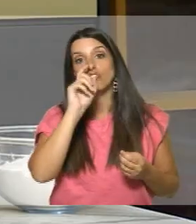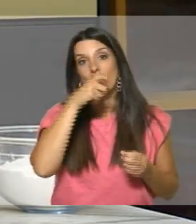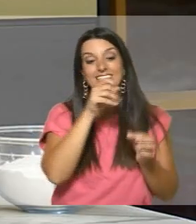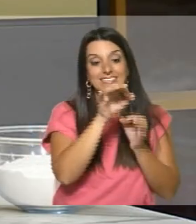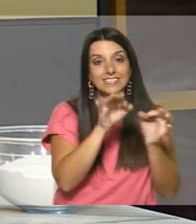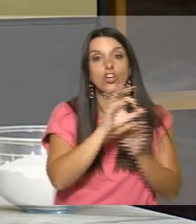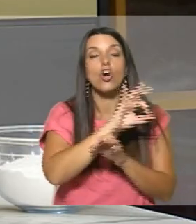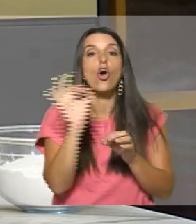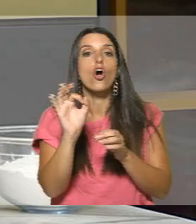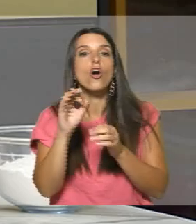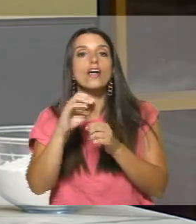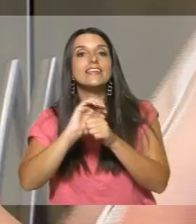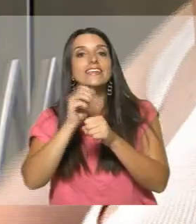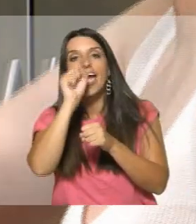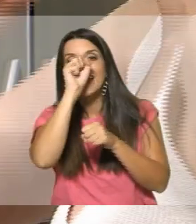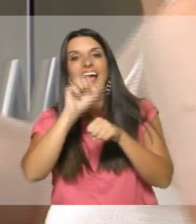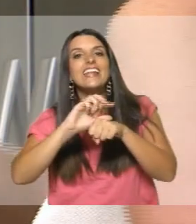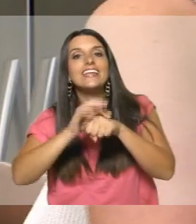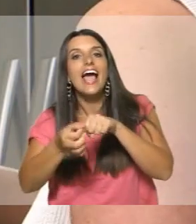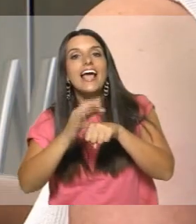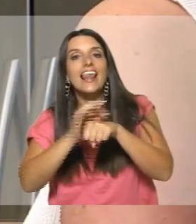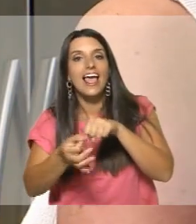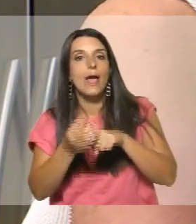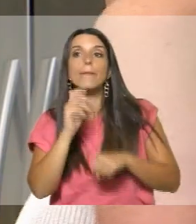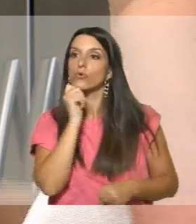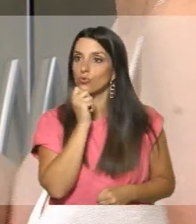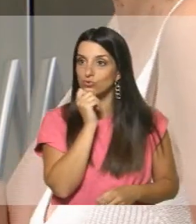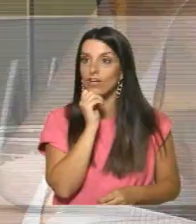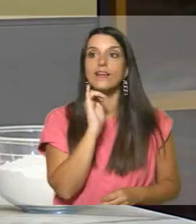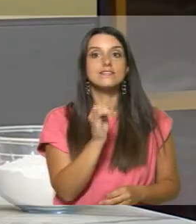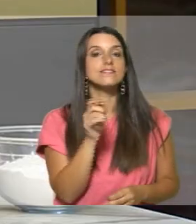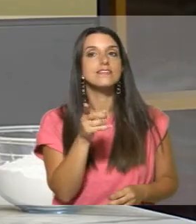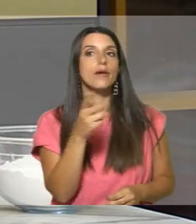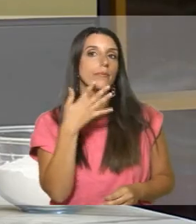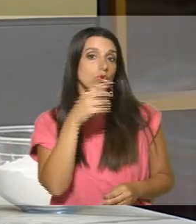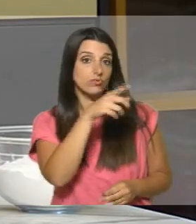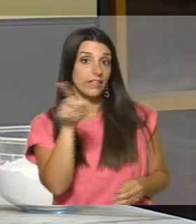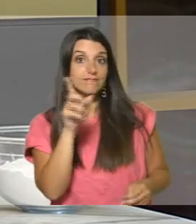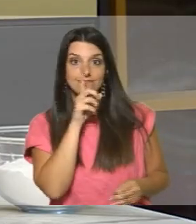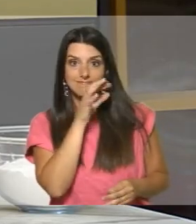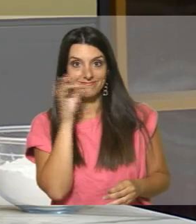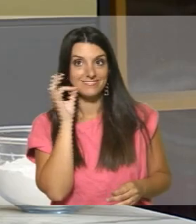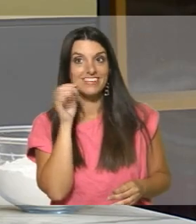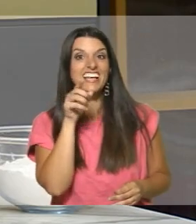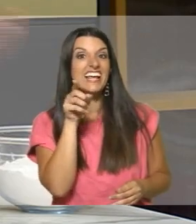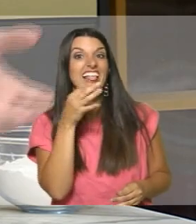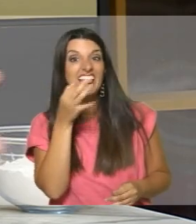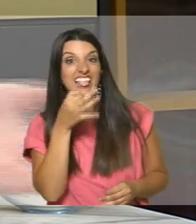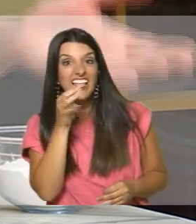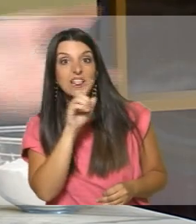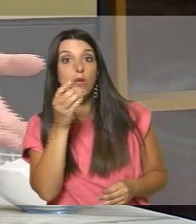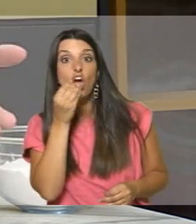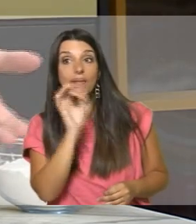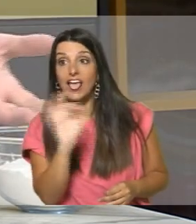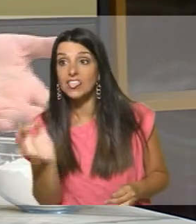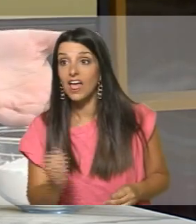y cascaritas de naranja. Bien, ah, qué bueno. Mirá qué buena combinación esa. Igual ustedes acá no digan nada, donde esto. Él dice, pero después no prueba nada,